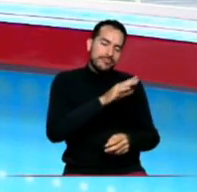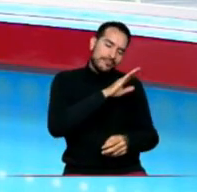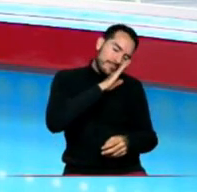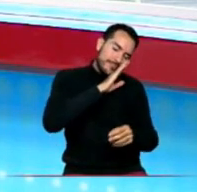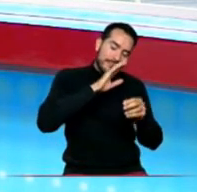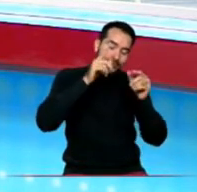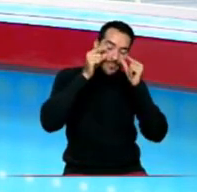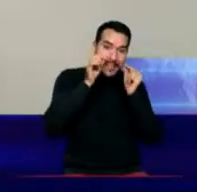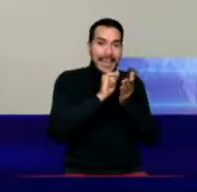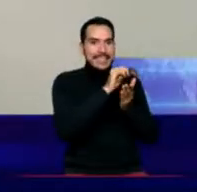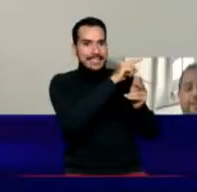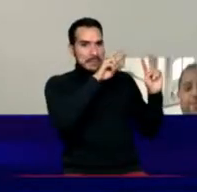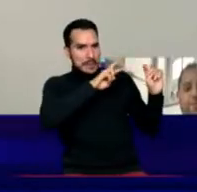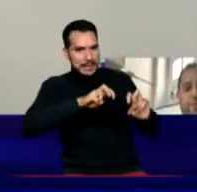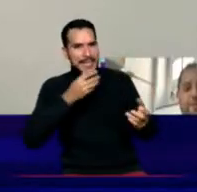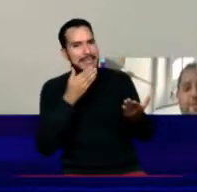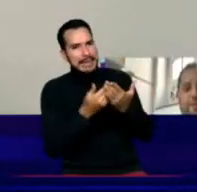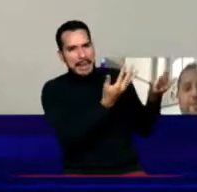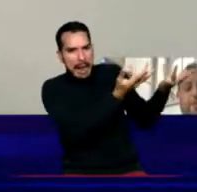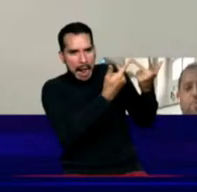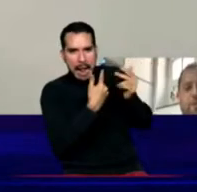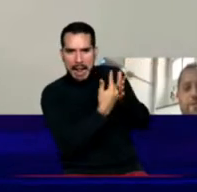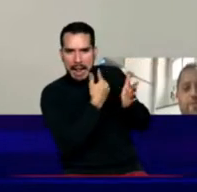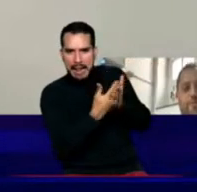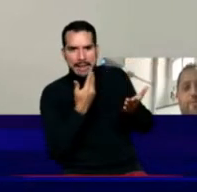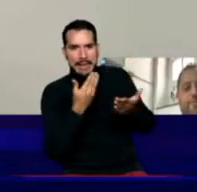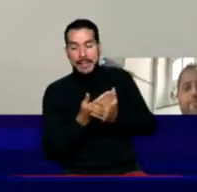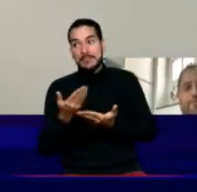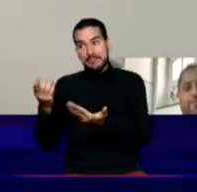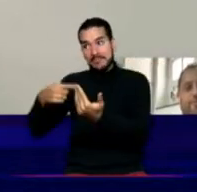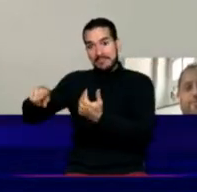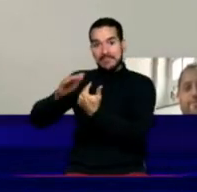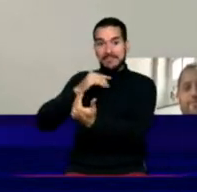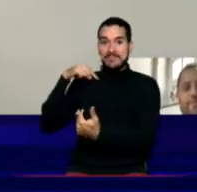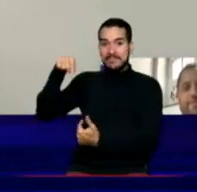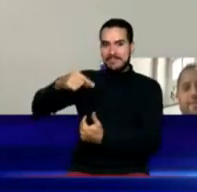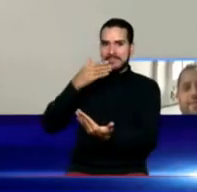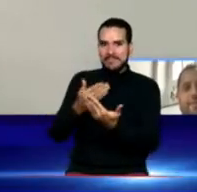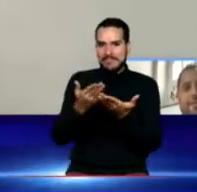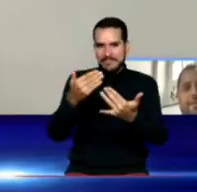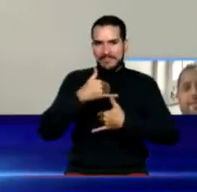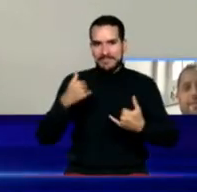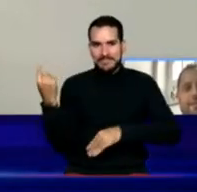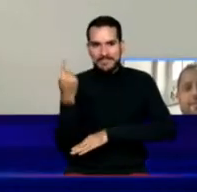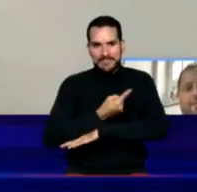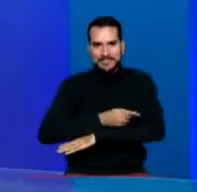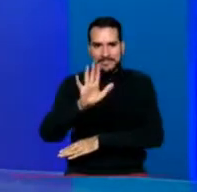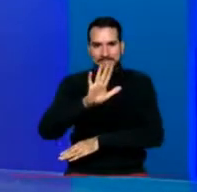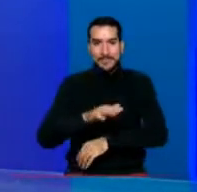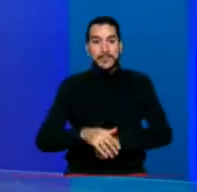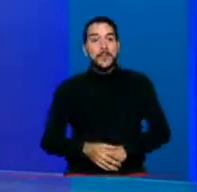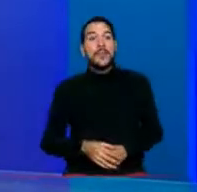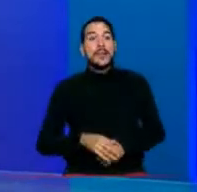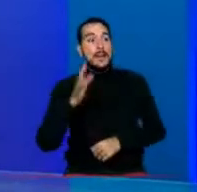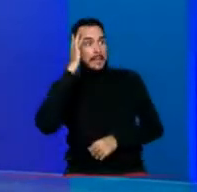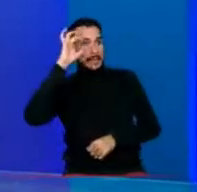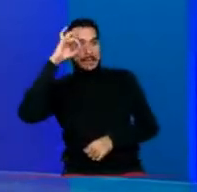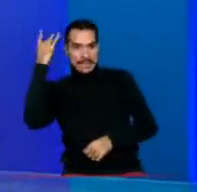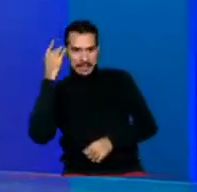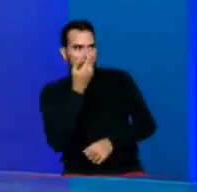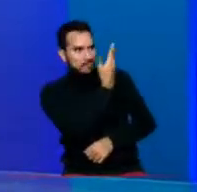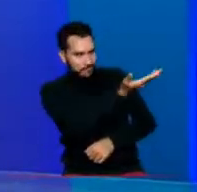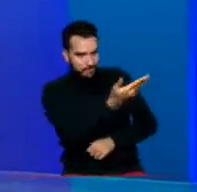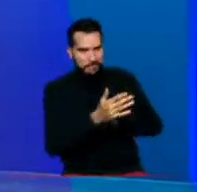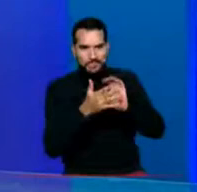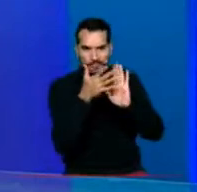recomendaciones. Gracias a usted por la invitación, que tengan un buen día a todos. Gigi, y seguimos hablando de salud. Mucha atención porque según